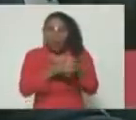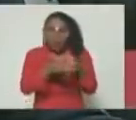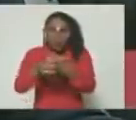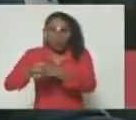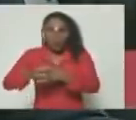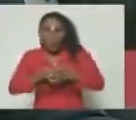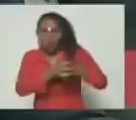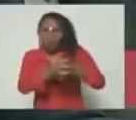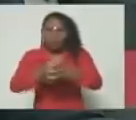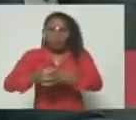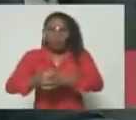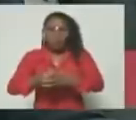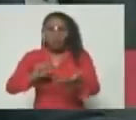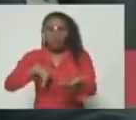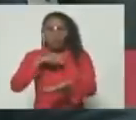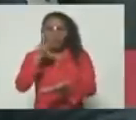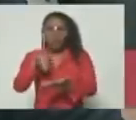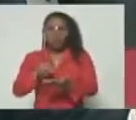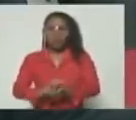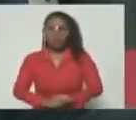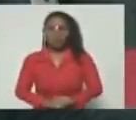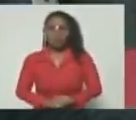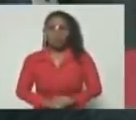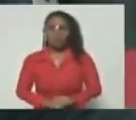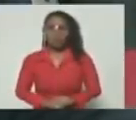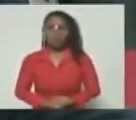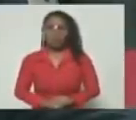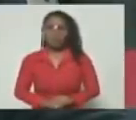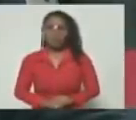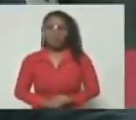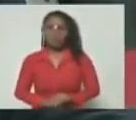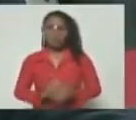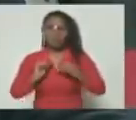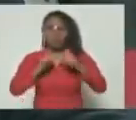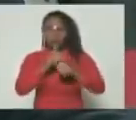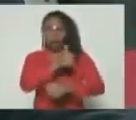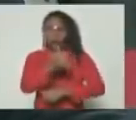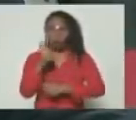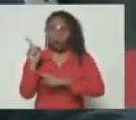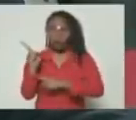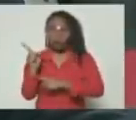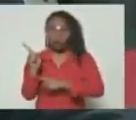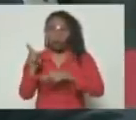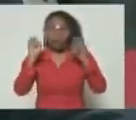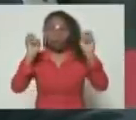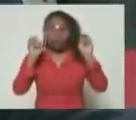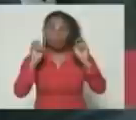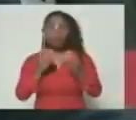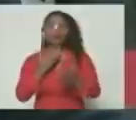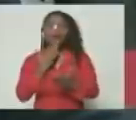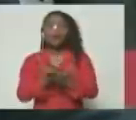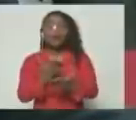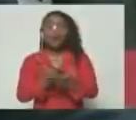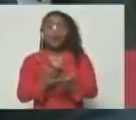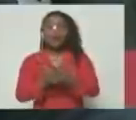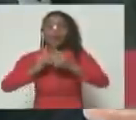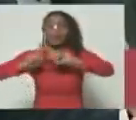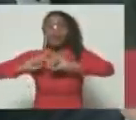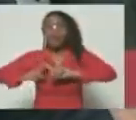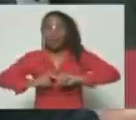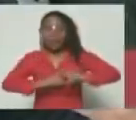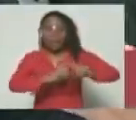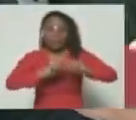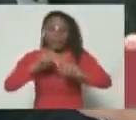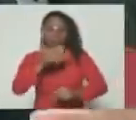vida nacional. Surgen en cada uno de esos encuentros propuestas distintas,